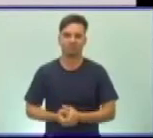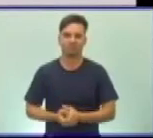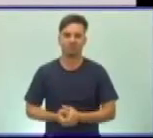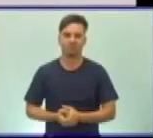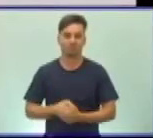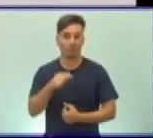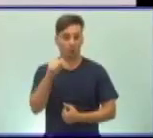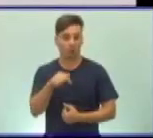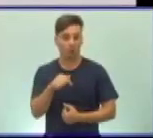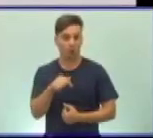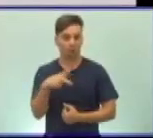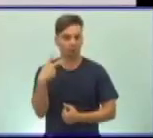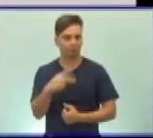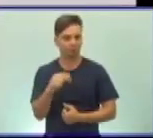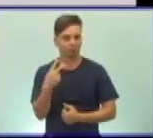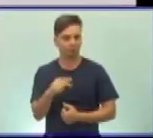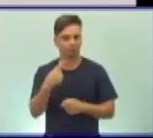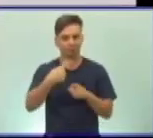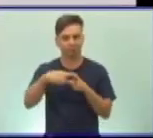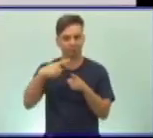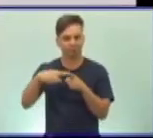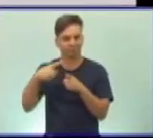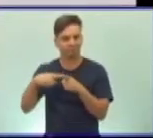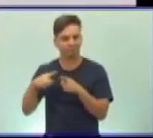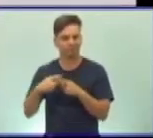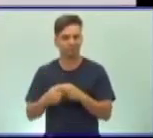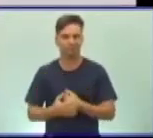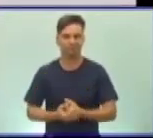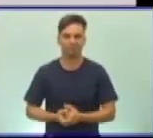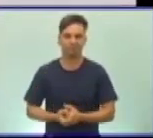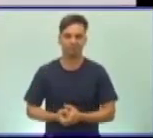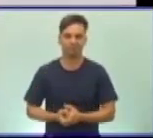ejercitación variada.